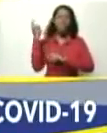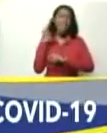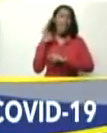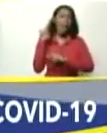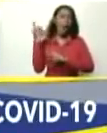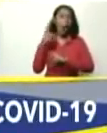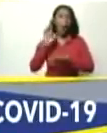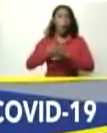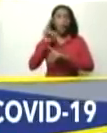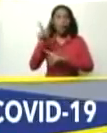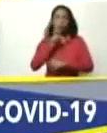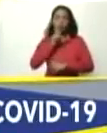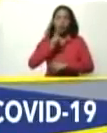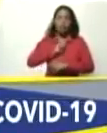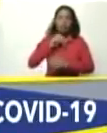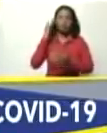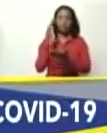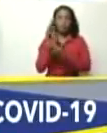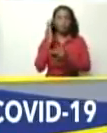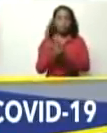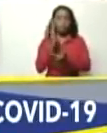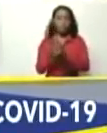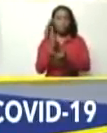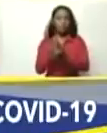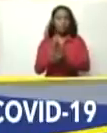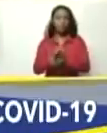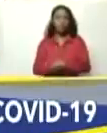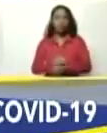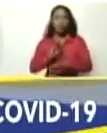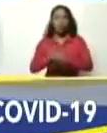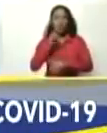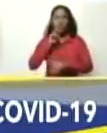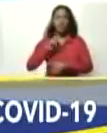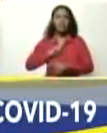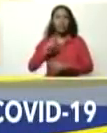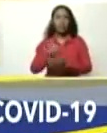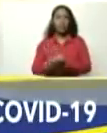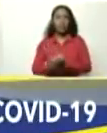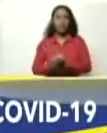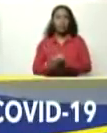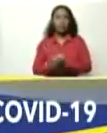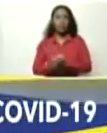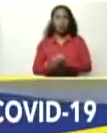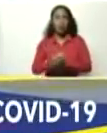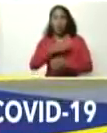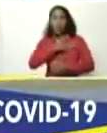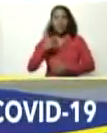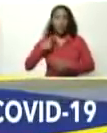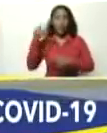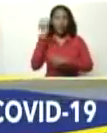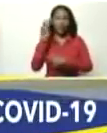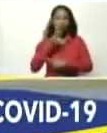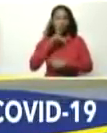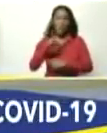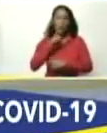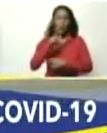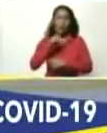porque andan con una envidia todo el tiempo. Una envidia, una mezquindad, un deseo de que a Venezuela le vaya